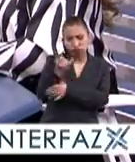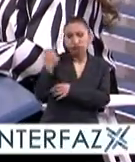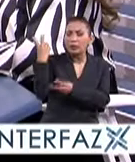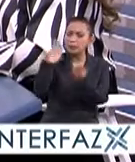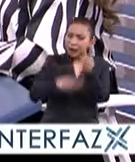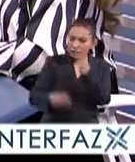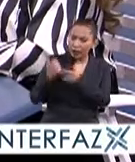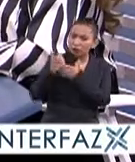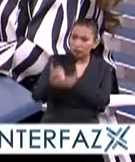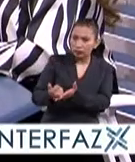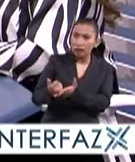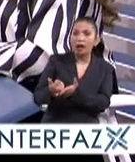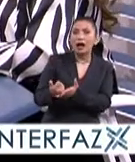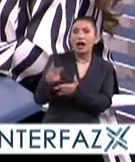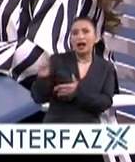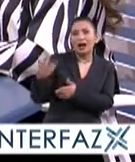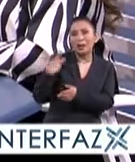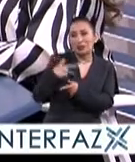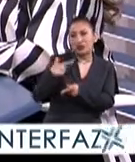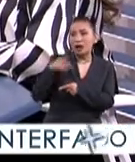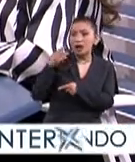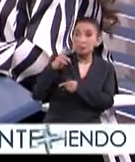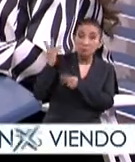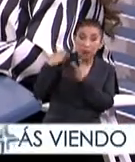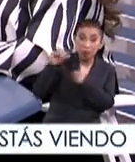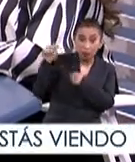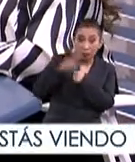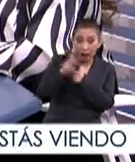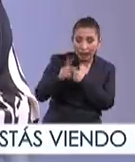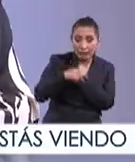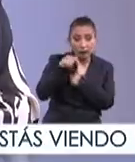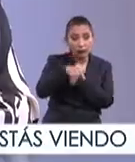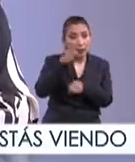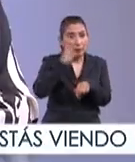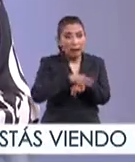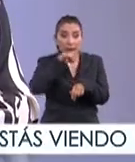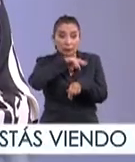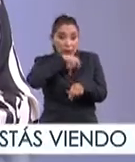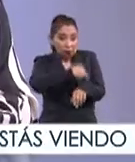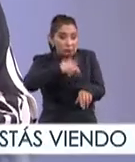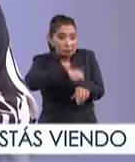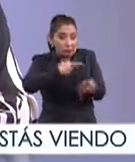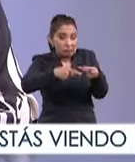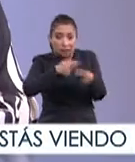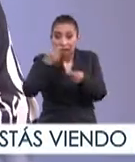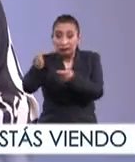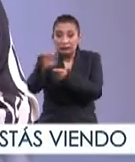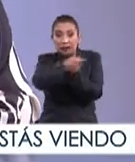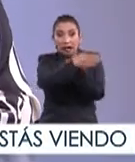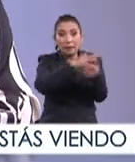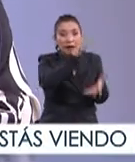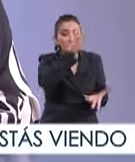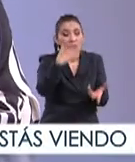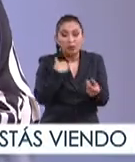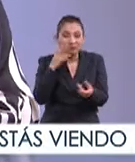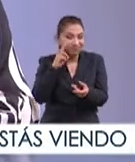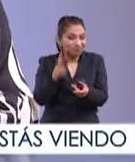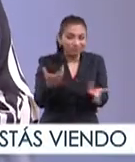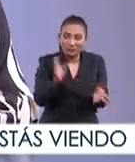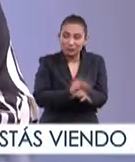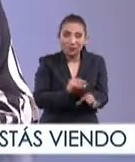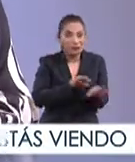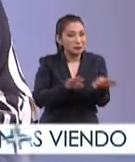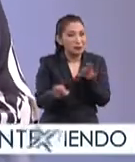que es USCIS. Bueno, ellos ahorita están aplicándolas mucho más rápido y las personas, la mayoría de las veces, ya no califican para